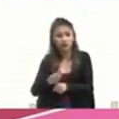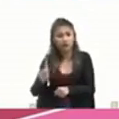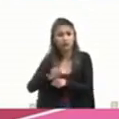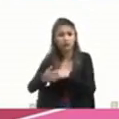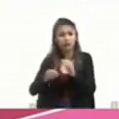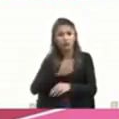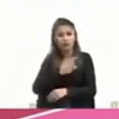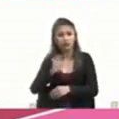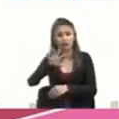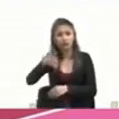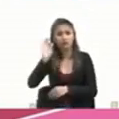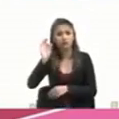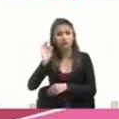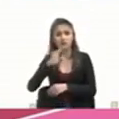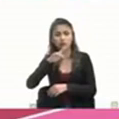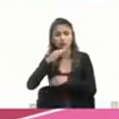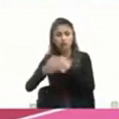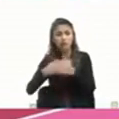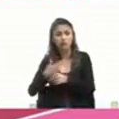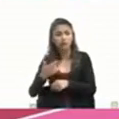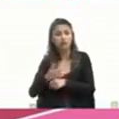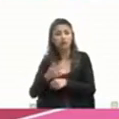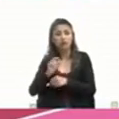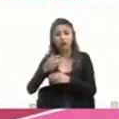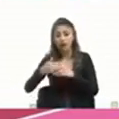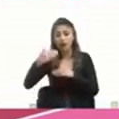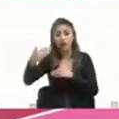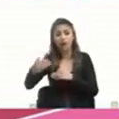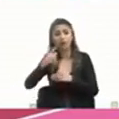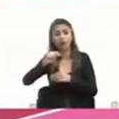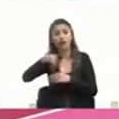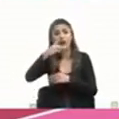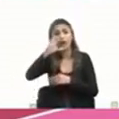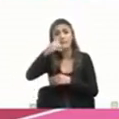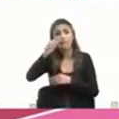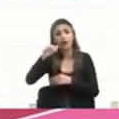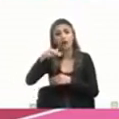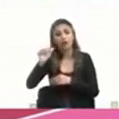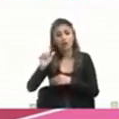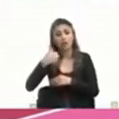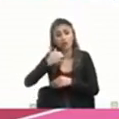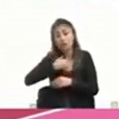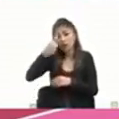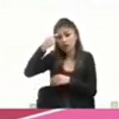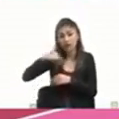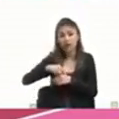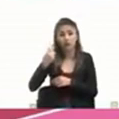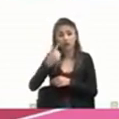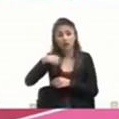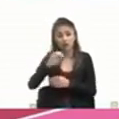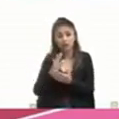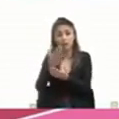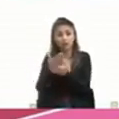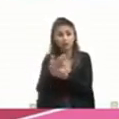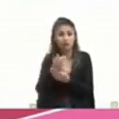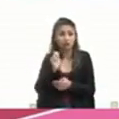sacar resultados de aquí a los plazos de las campañas. Yo creo, y la propuesta